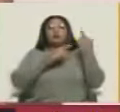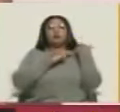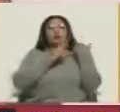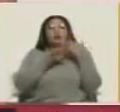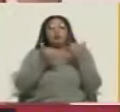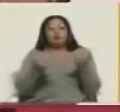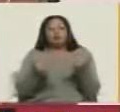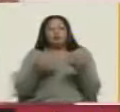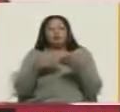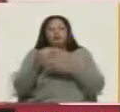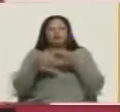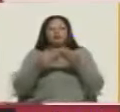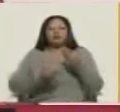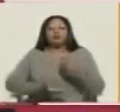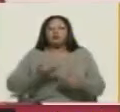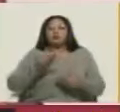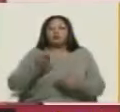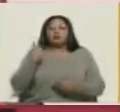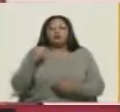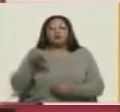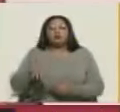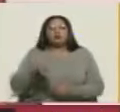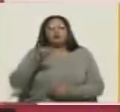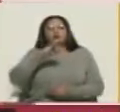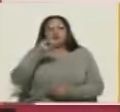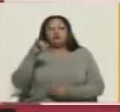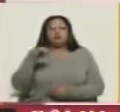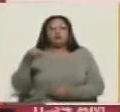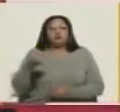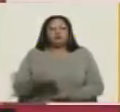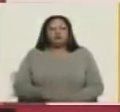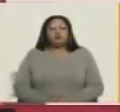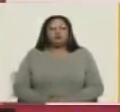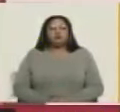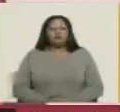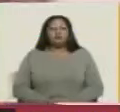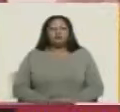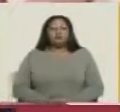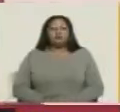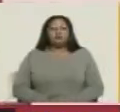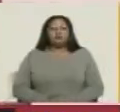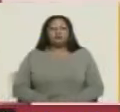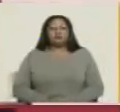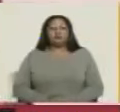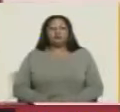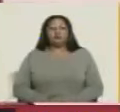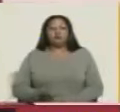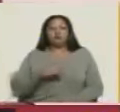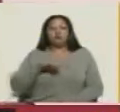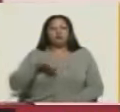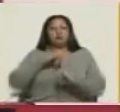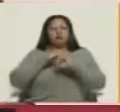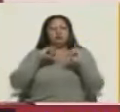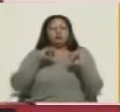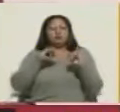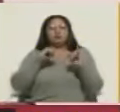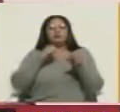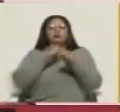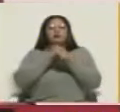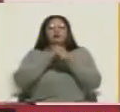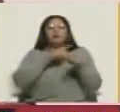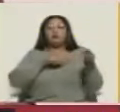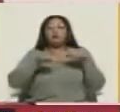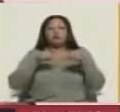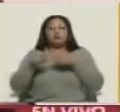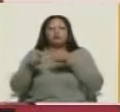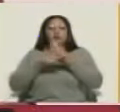responsabilidad de la importancia que tiene el Estado Sur. Ya estamos haciendo trabajo de coordinación para